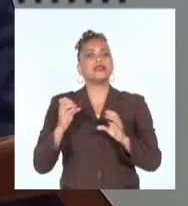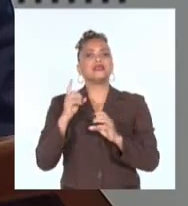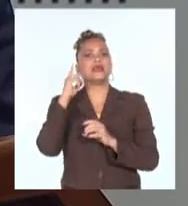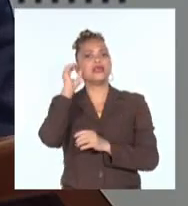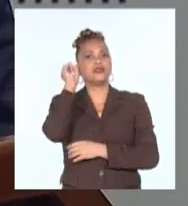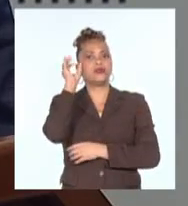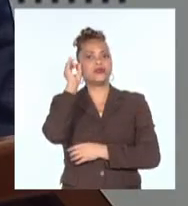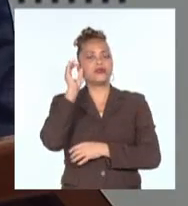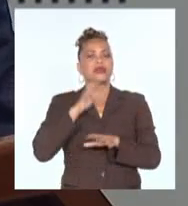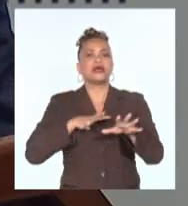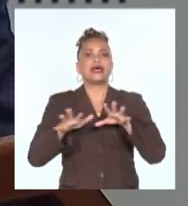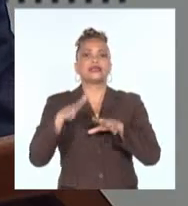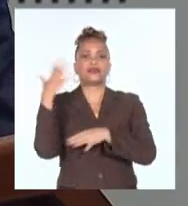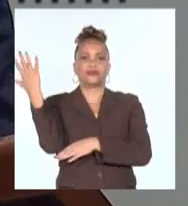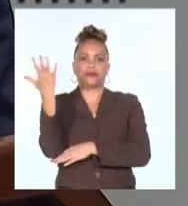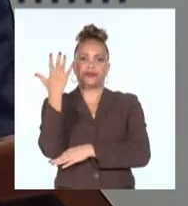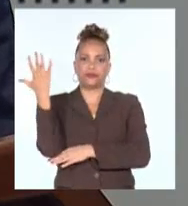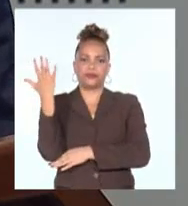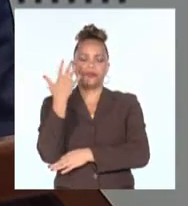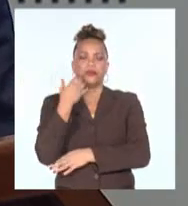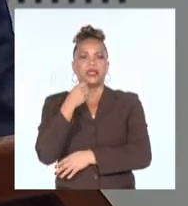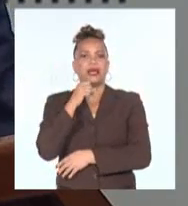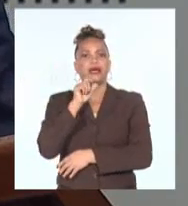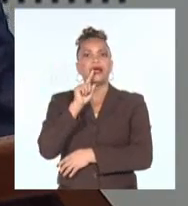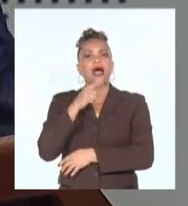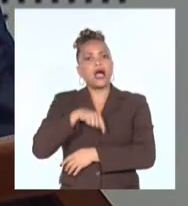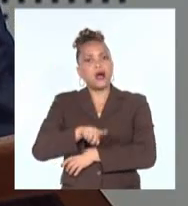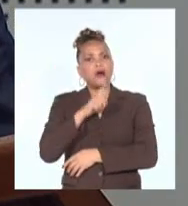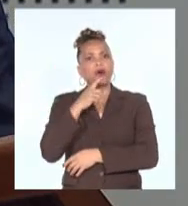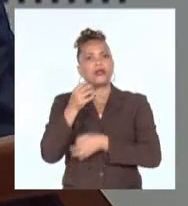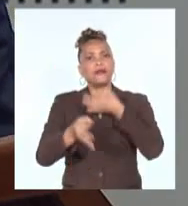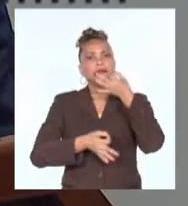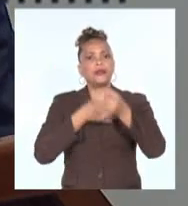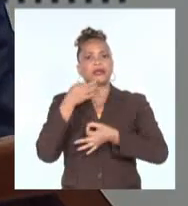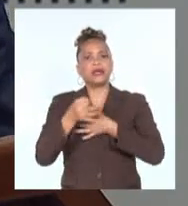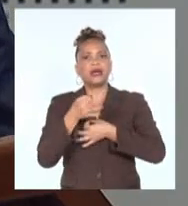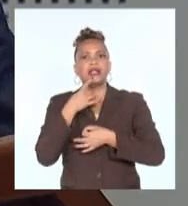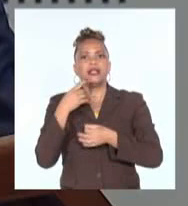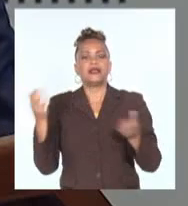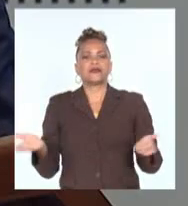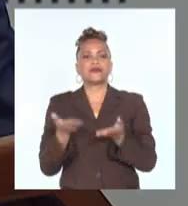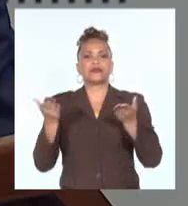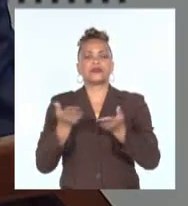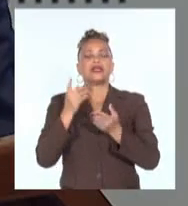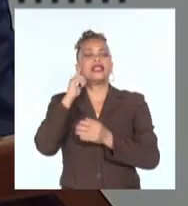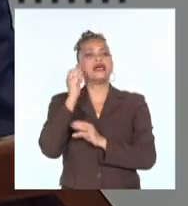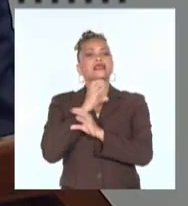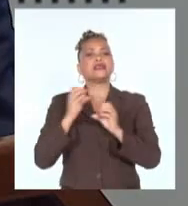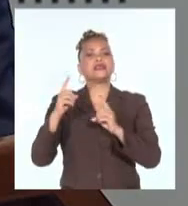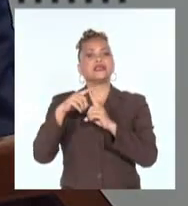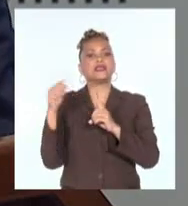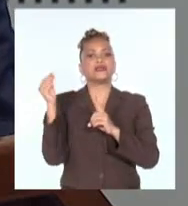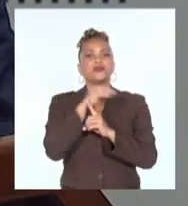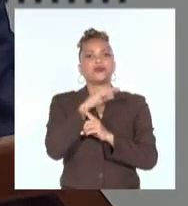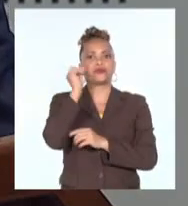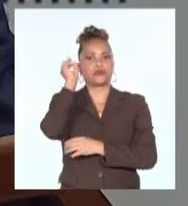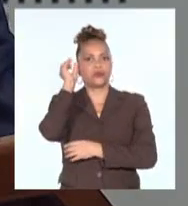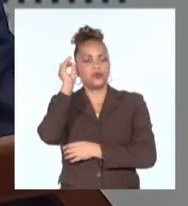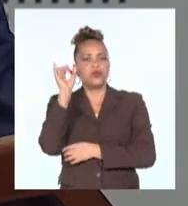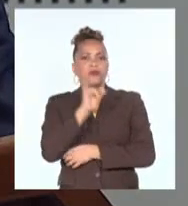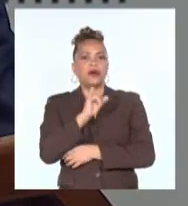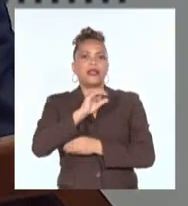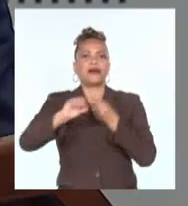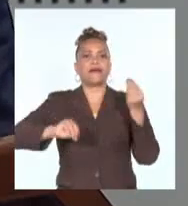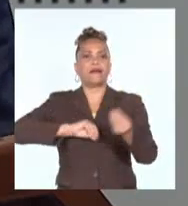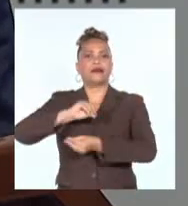la Acción Climática. Y de esta forma resaltaremos la relevancia de la ciencia, la tecnología y la innovación para la